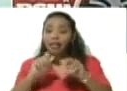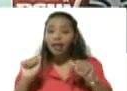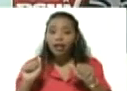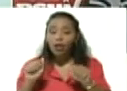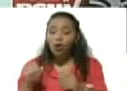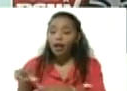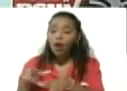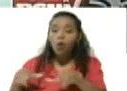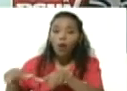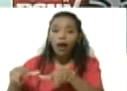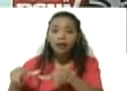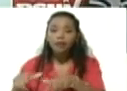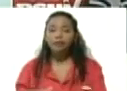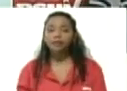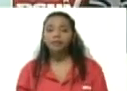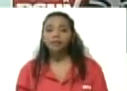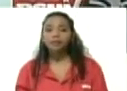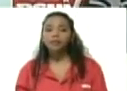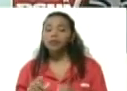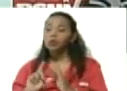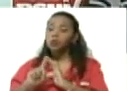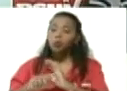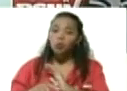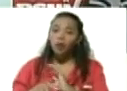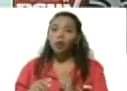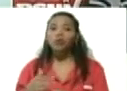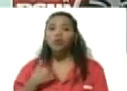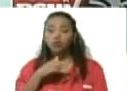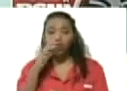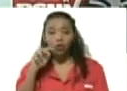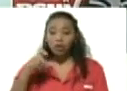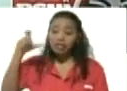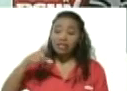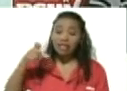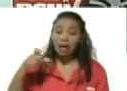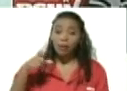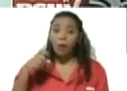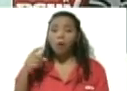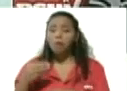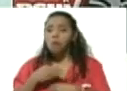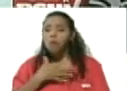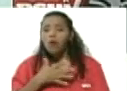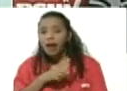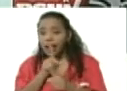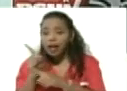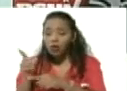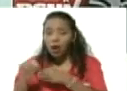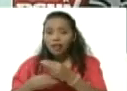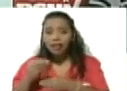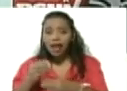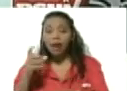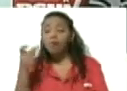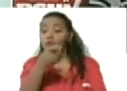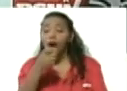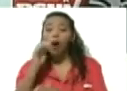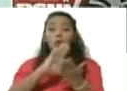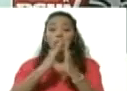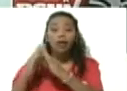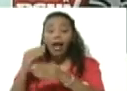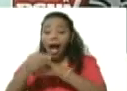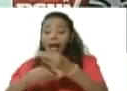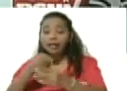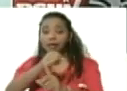sitio. Y luego nos vimos en la necesidad, para poder hacer eso, en buscar las comunidades que hacían vida